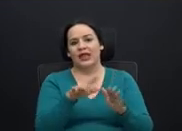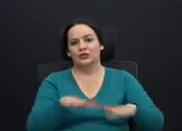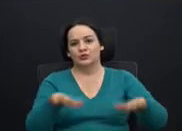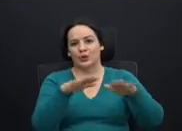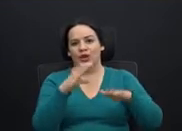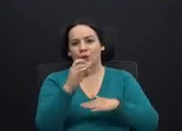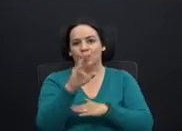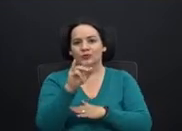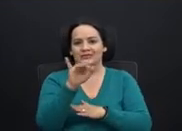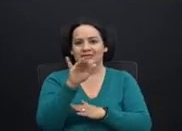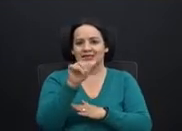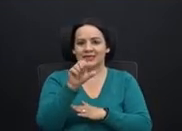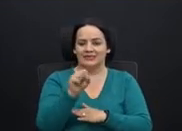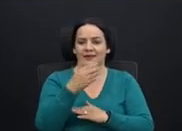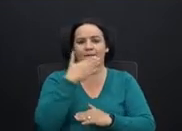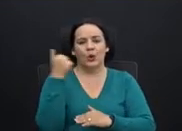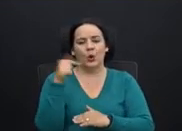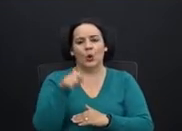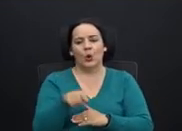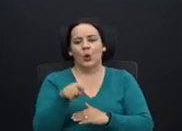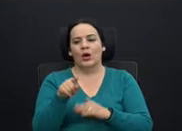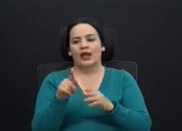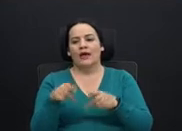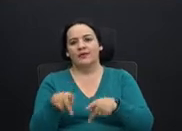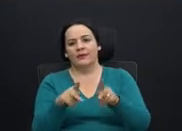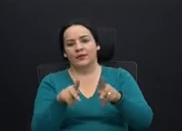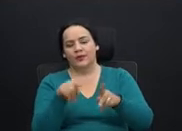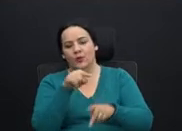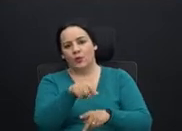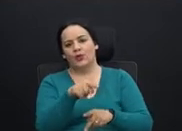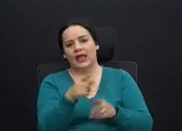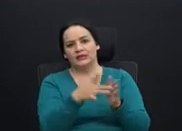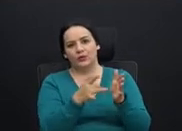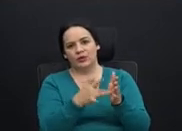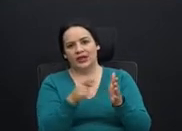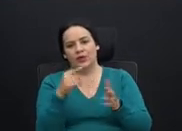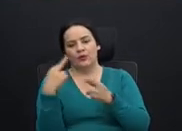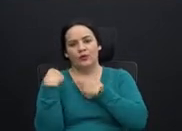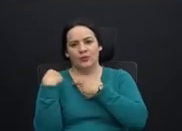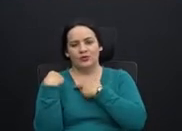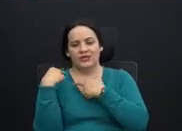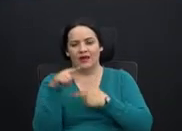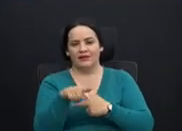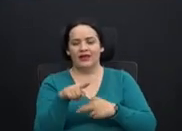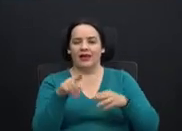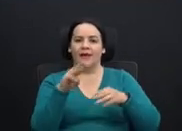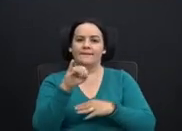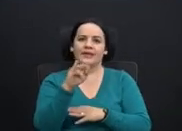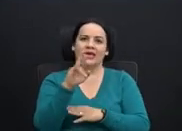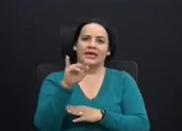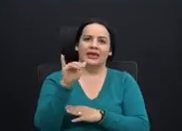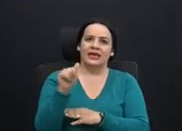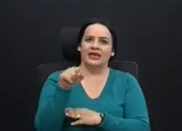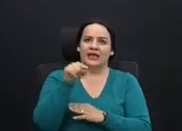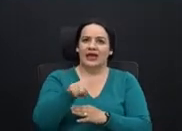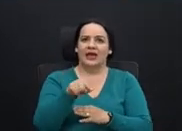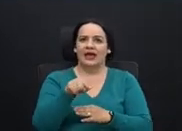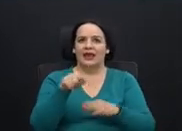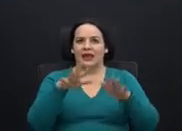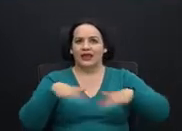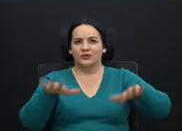haber permitido una explotación responsable de la minería en la zona? Me refiero a haber dejado sin